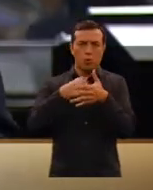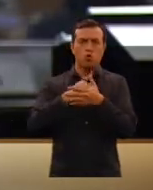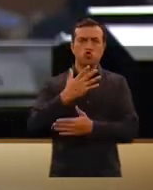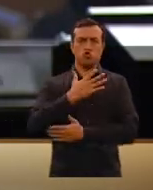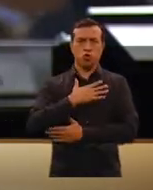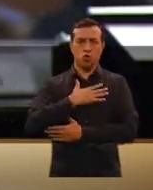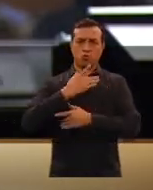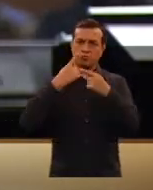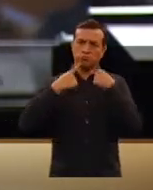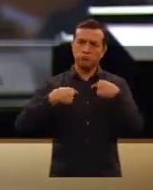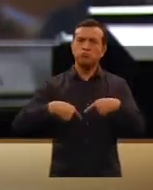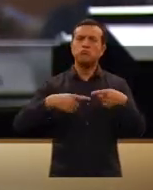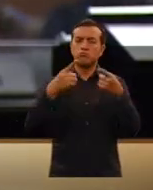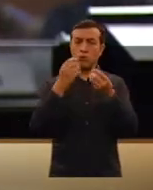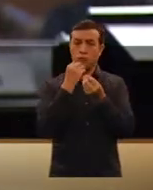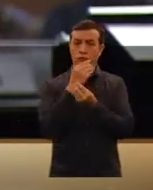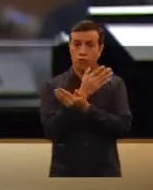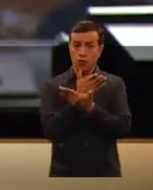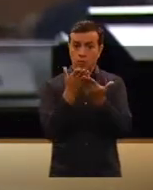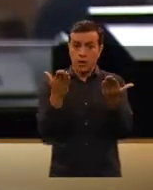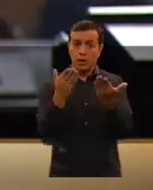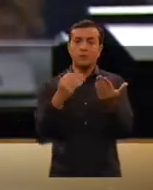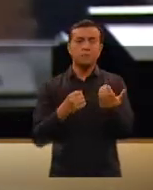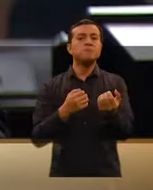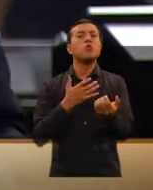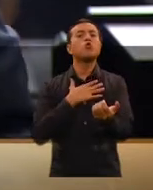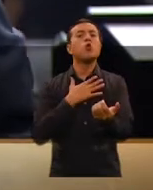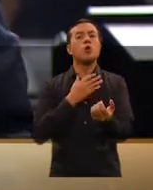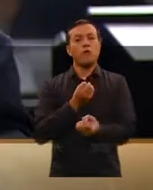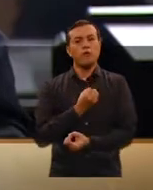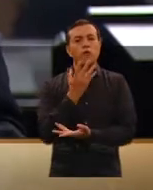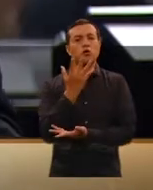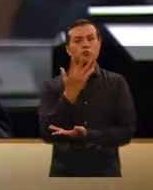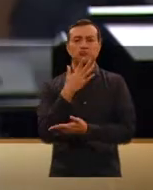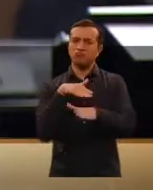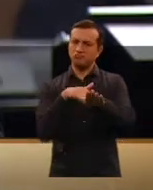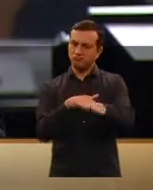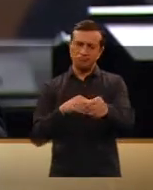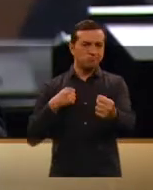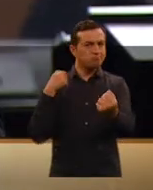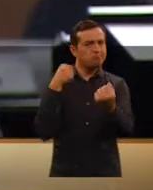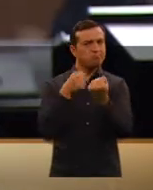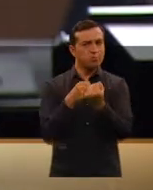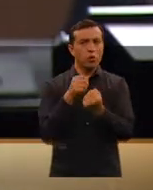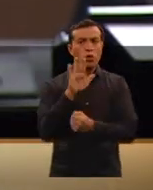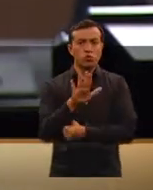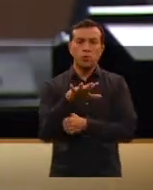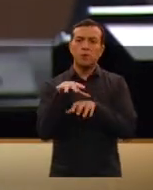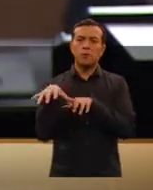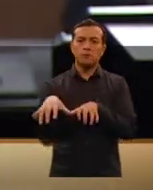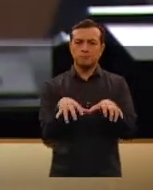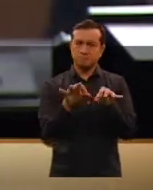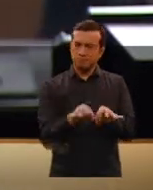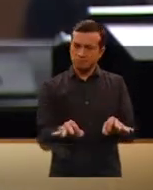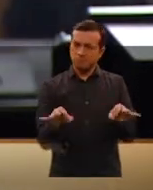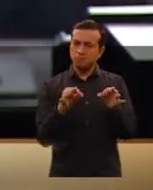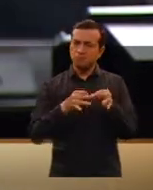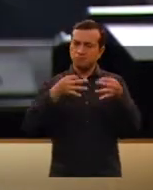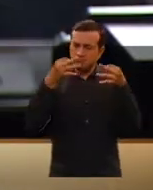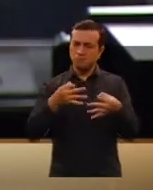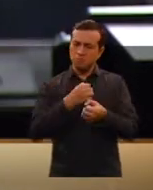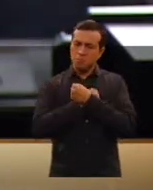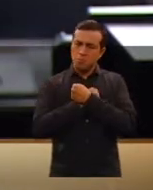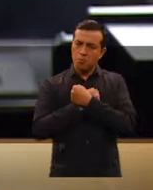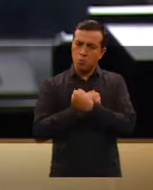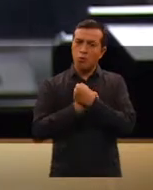Y yo públicamente quiero a usted reiterarle mi respaldo por su actuación equilibrada